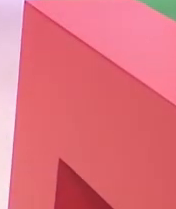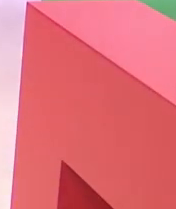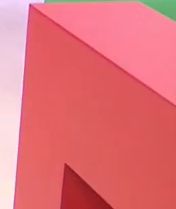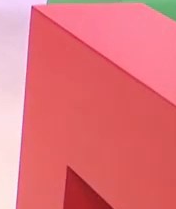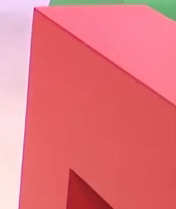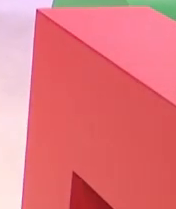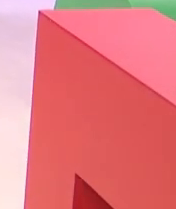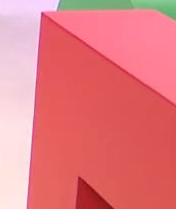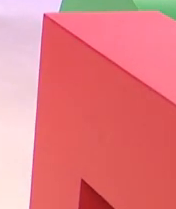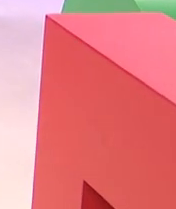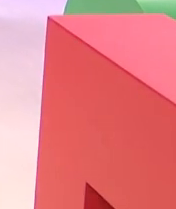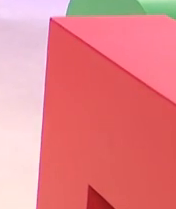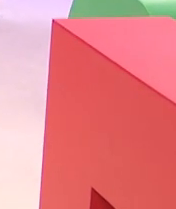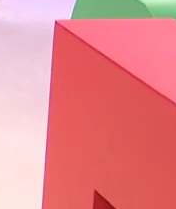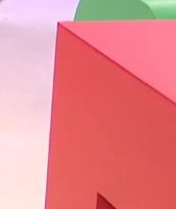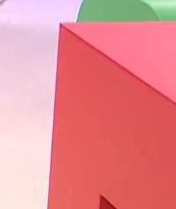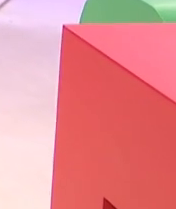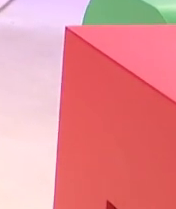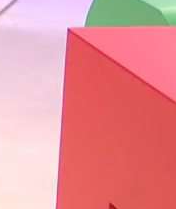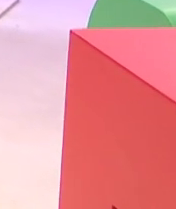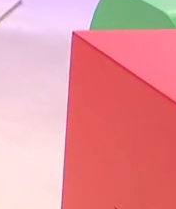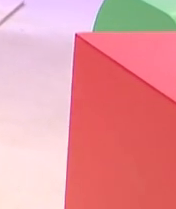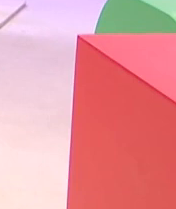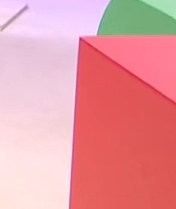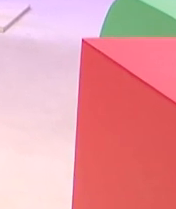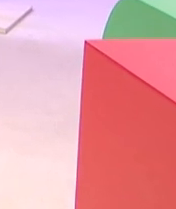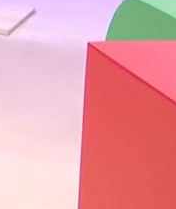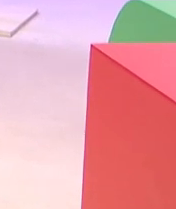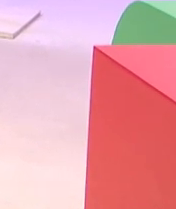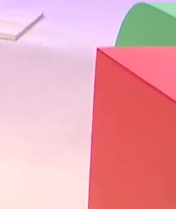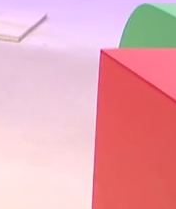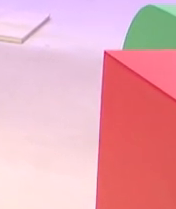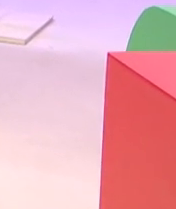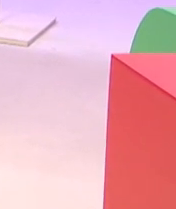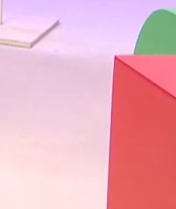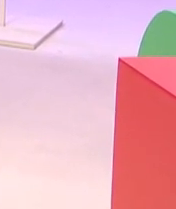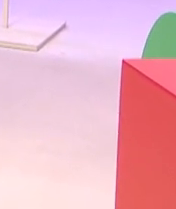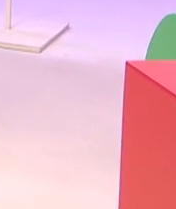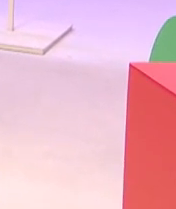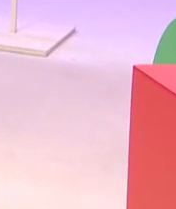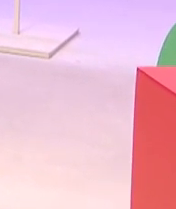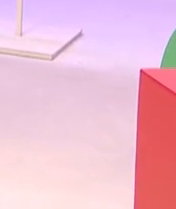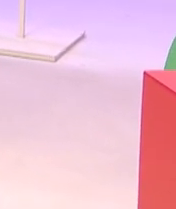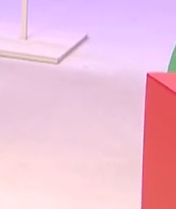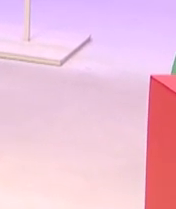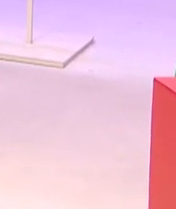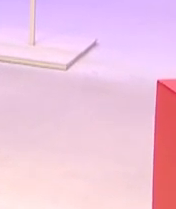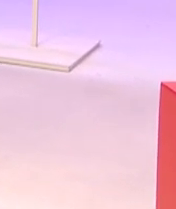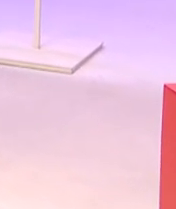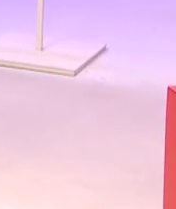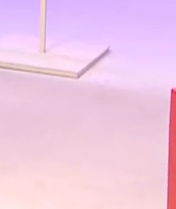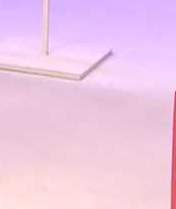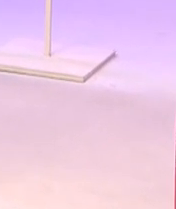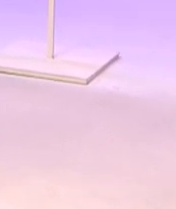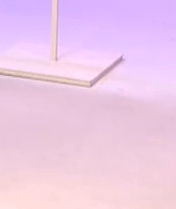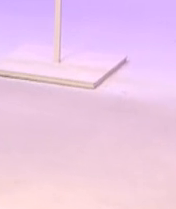fondos. Hemos intentado hacernos perdonar lo que no hicimos, las ofensas fantásticas, las culpas